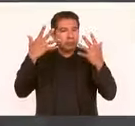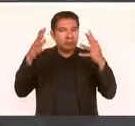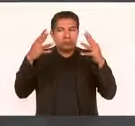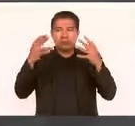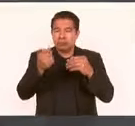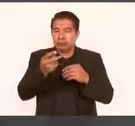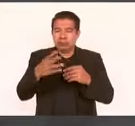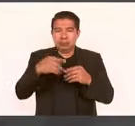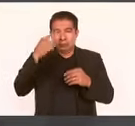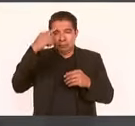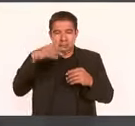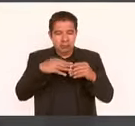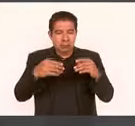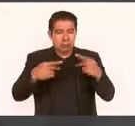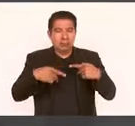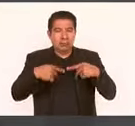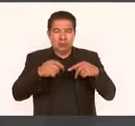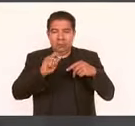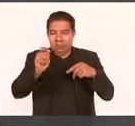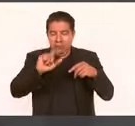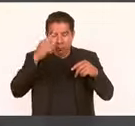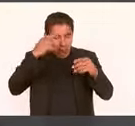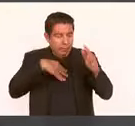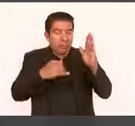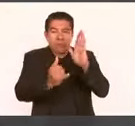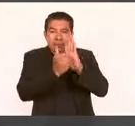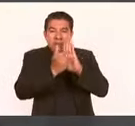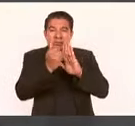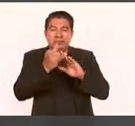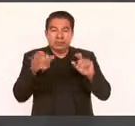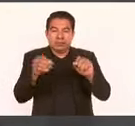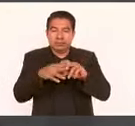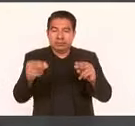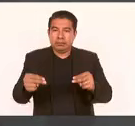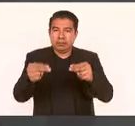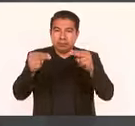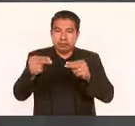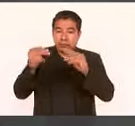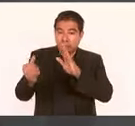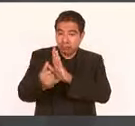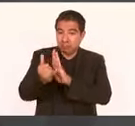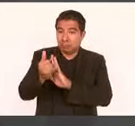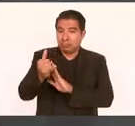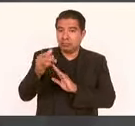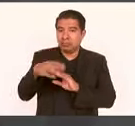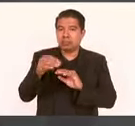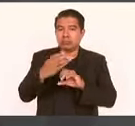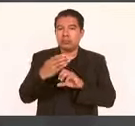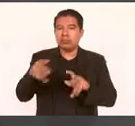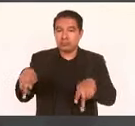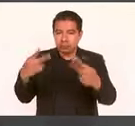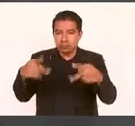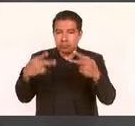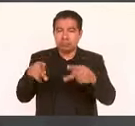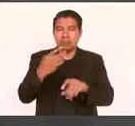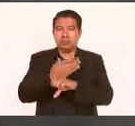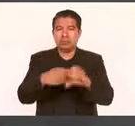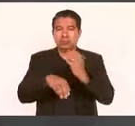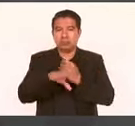y trabajadores de la construcción, a pequeñas y medianas empresas constructoras y distribuidoras de materiales, entre